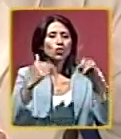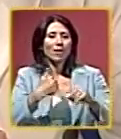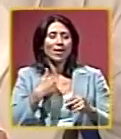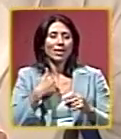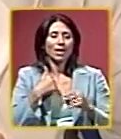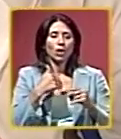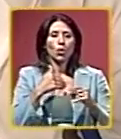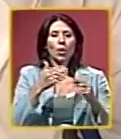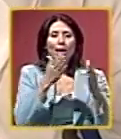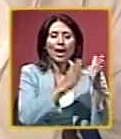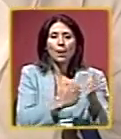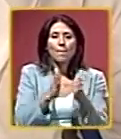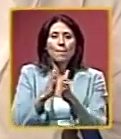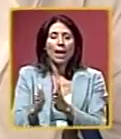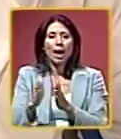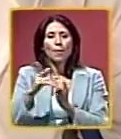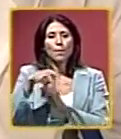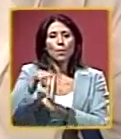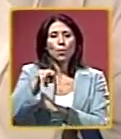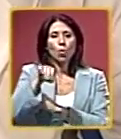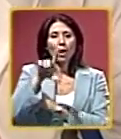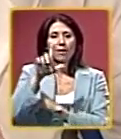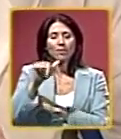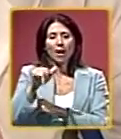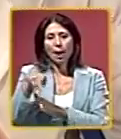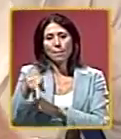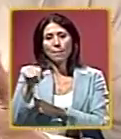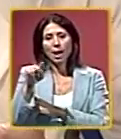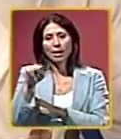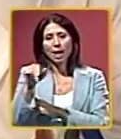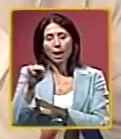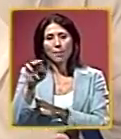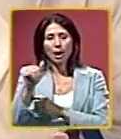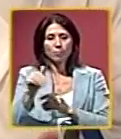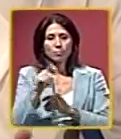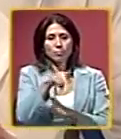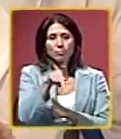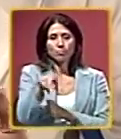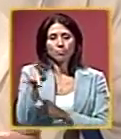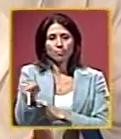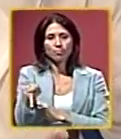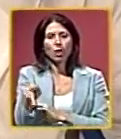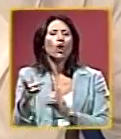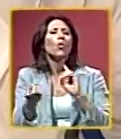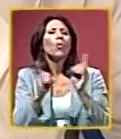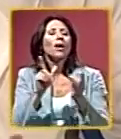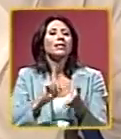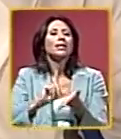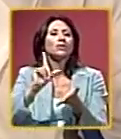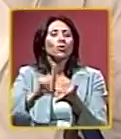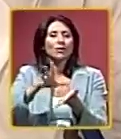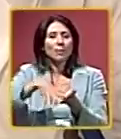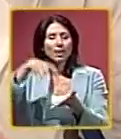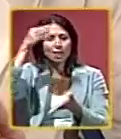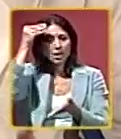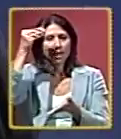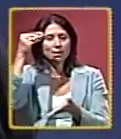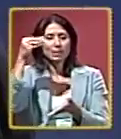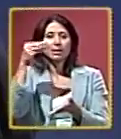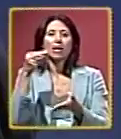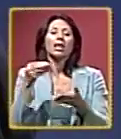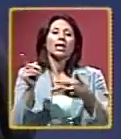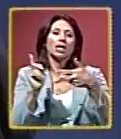Plan Puebla-Panamá. Qué es las lecciones aprendidas, porque esto es absolutamente importante, y un